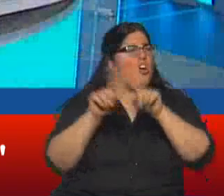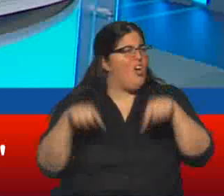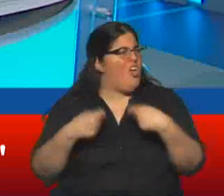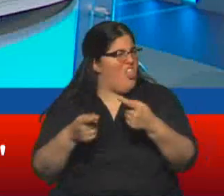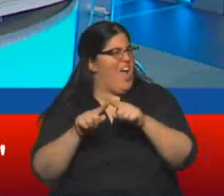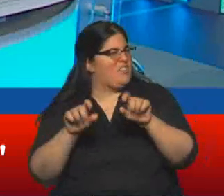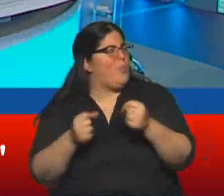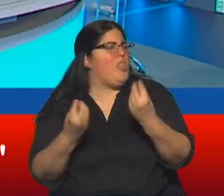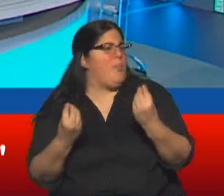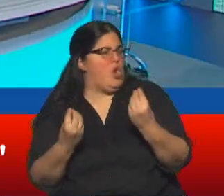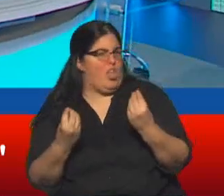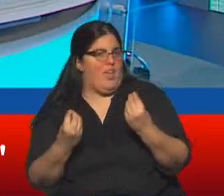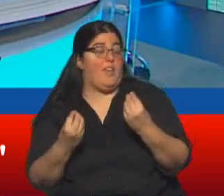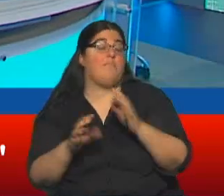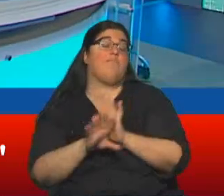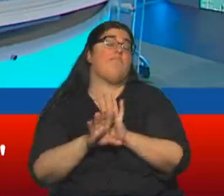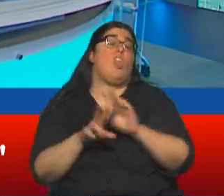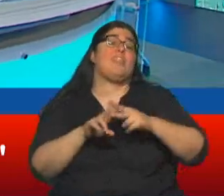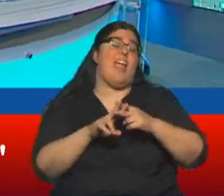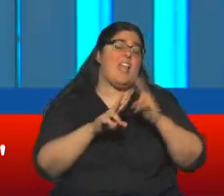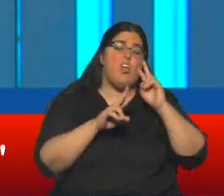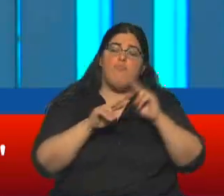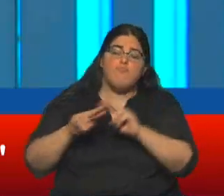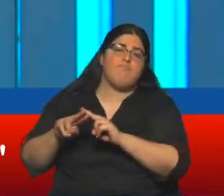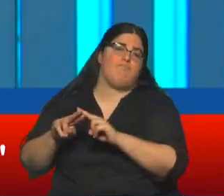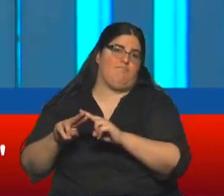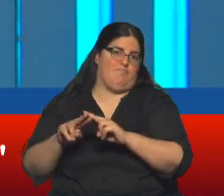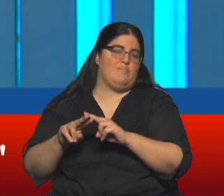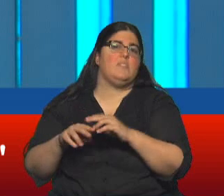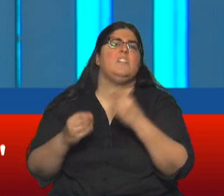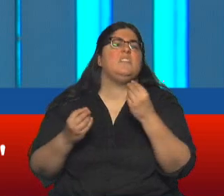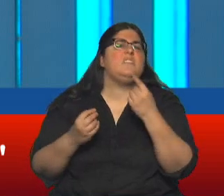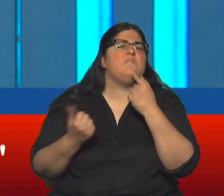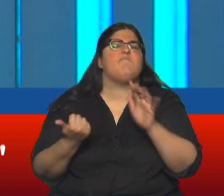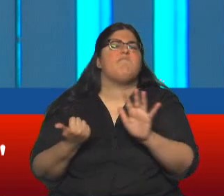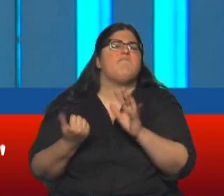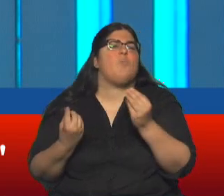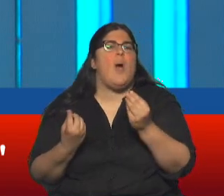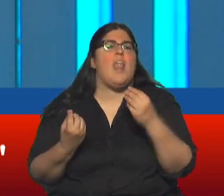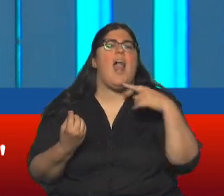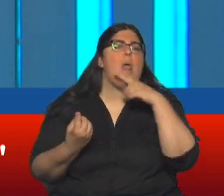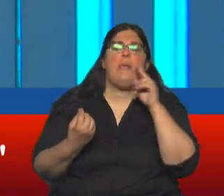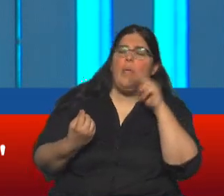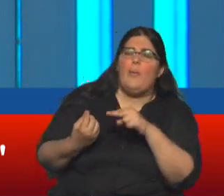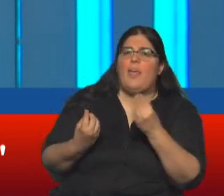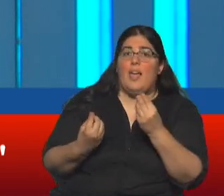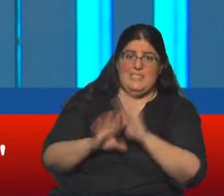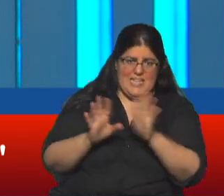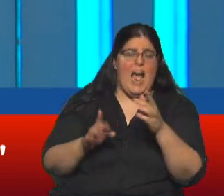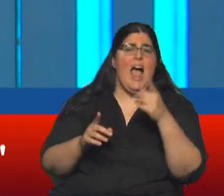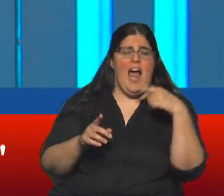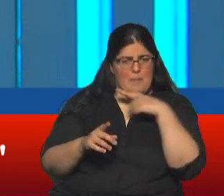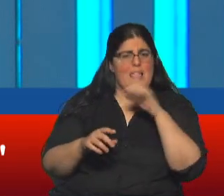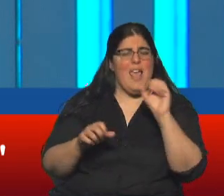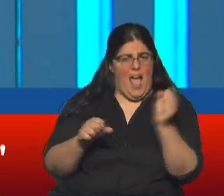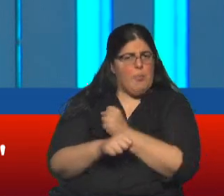certificación? Oficialmente por una cuestión técnica. ¿Y cuál sería la sospecha? Porque Alemania aprobó la construcción de ese gasoducto.